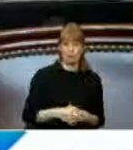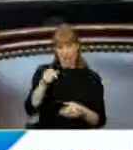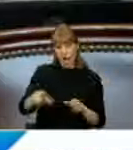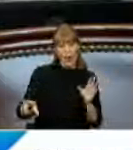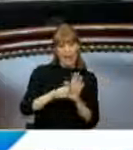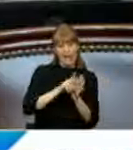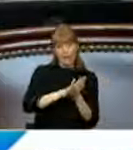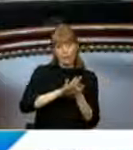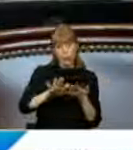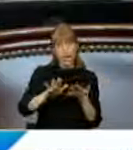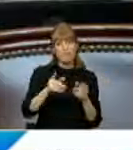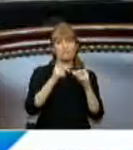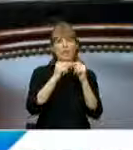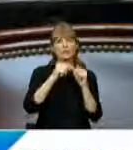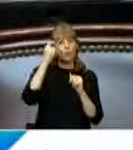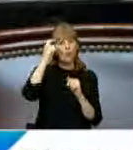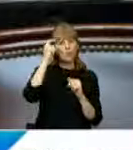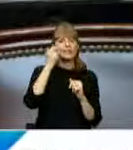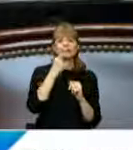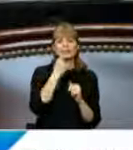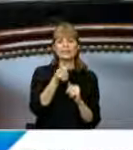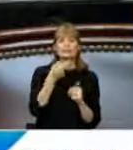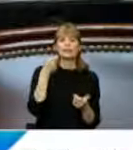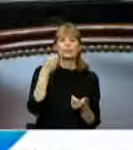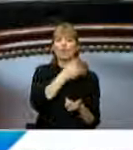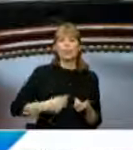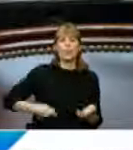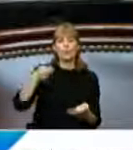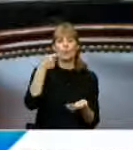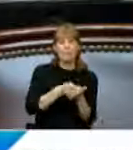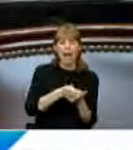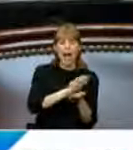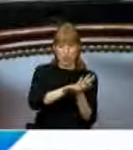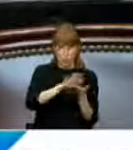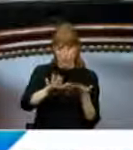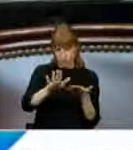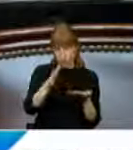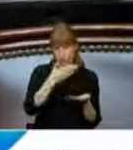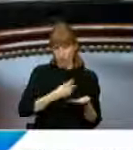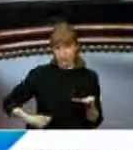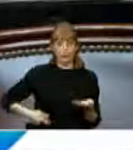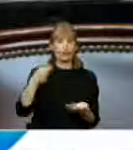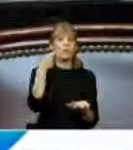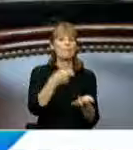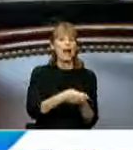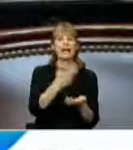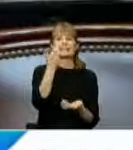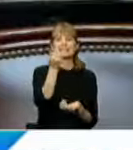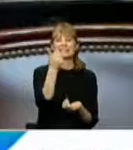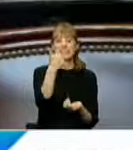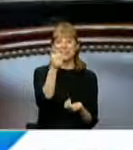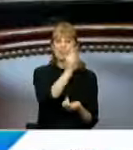ley donde en el artículo 10 le mandan a pagar a este gobierno nuevo, le mandan a pagar